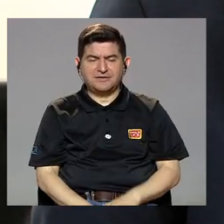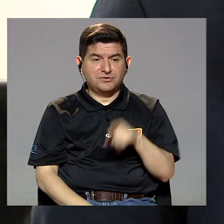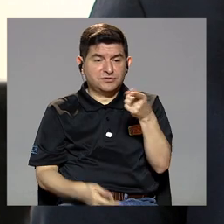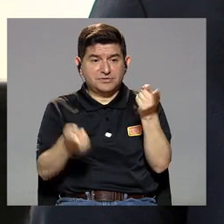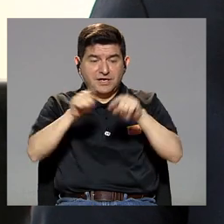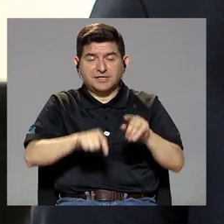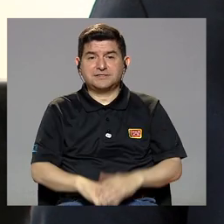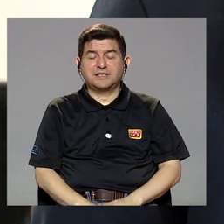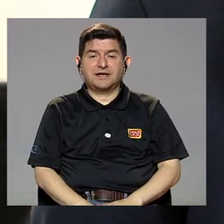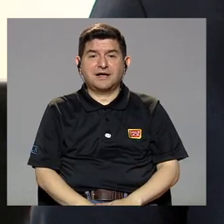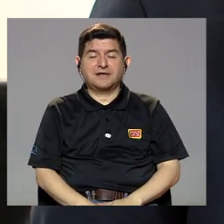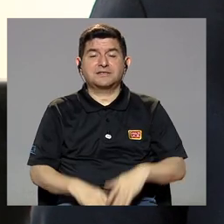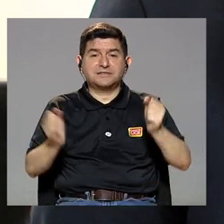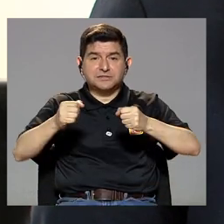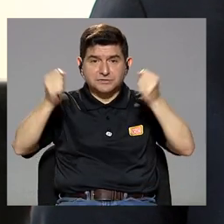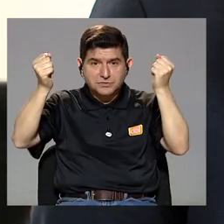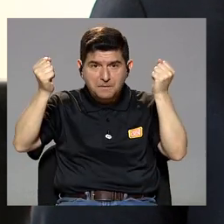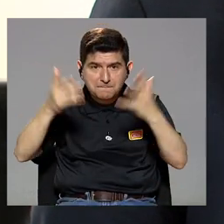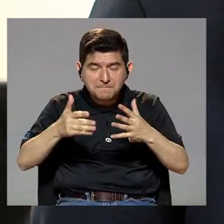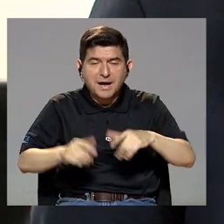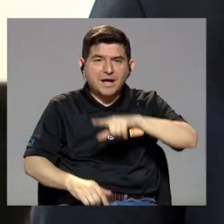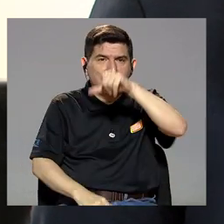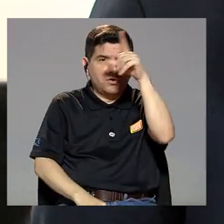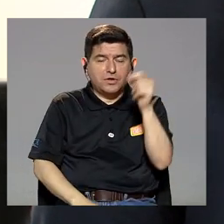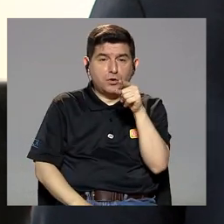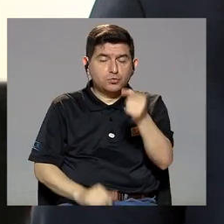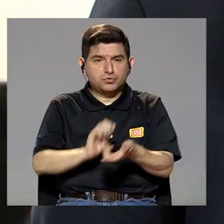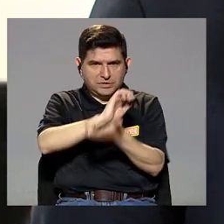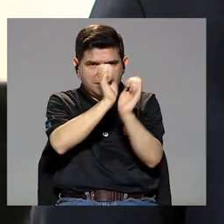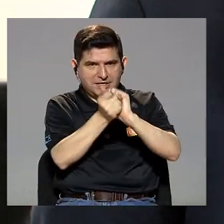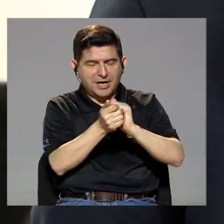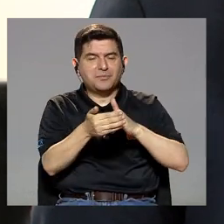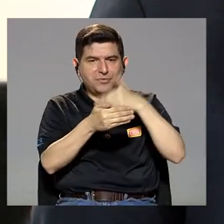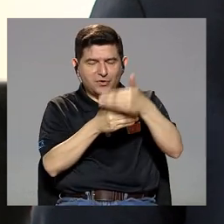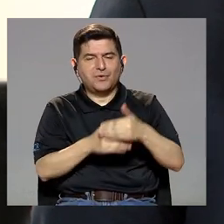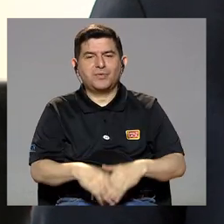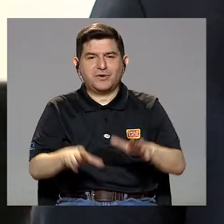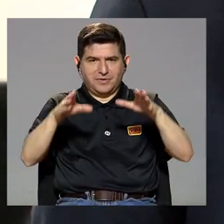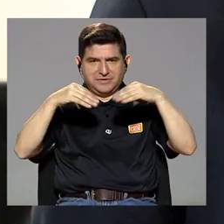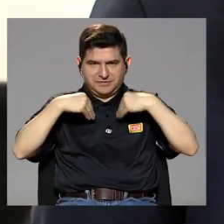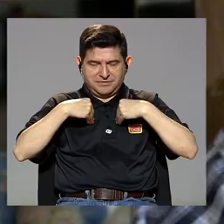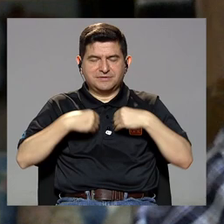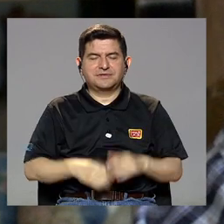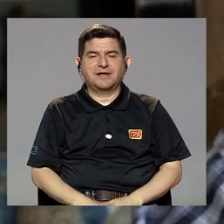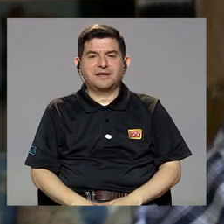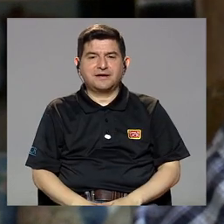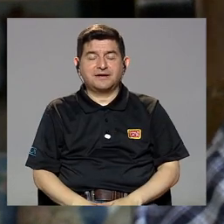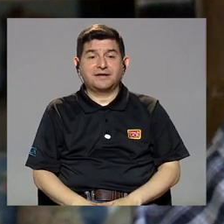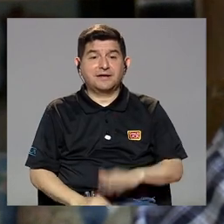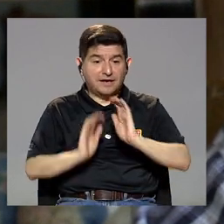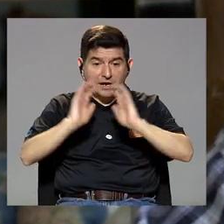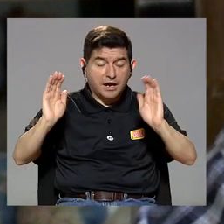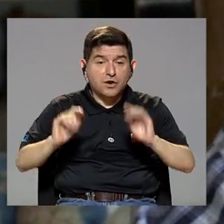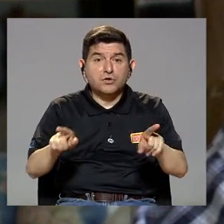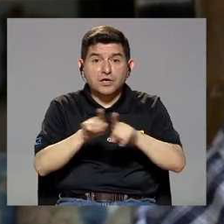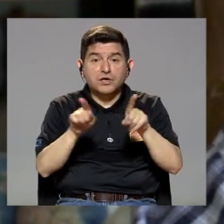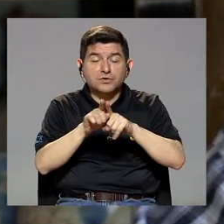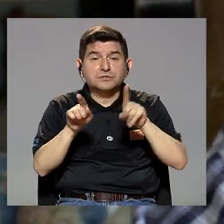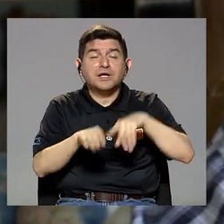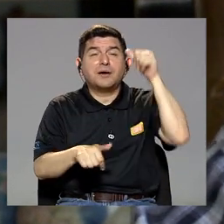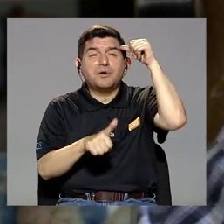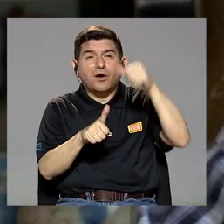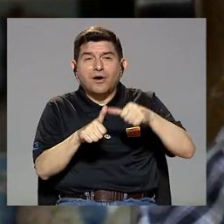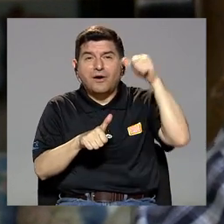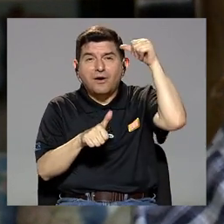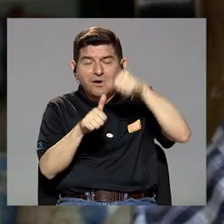mago de la luna y que luego usted se convirtió en ese mago que de algún modo era de veneración para los niños pues sí si